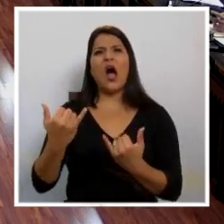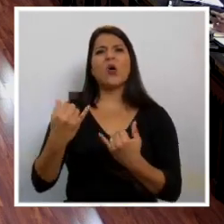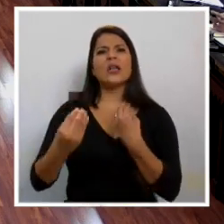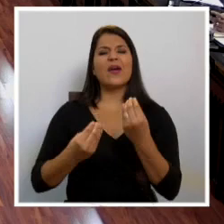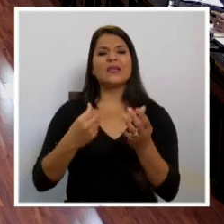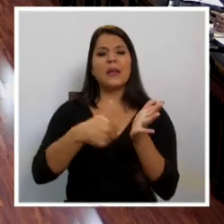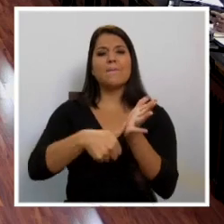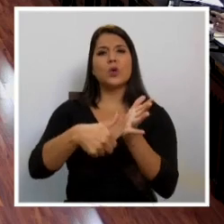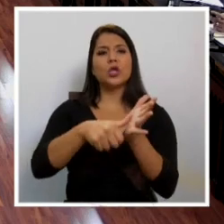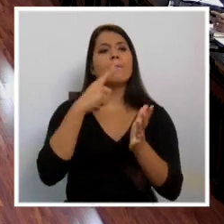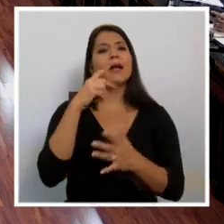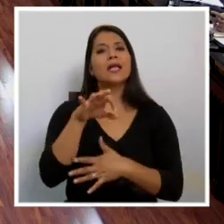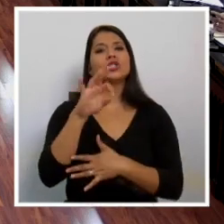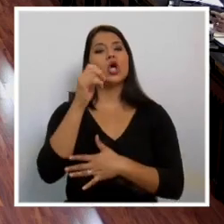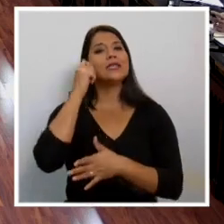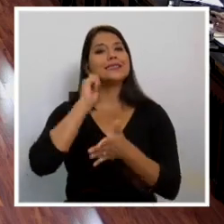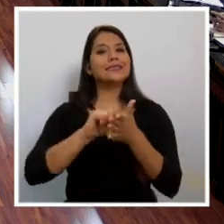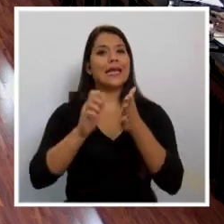Congreso.